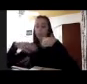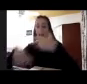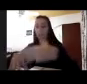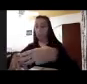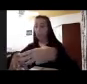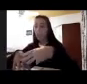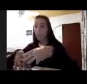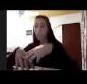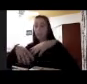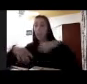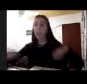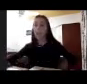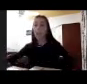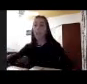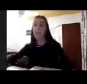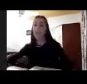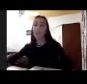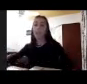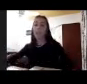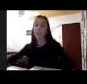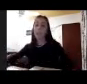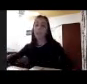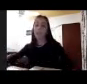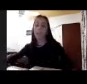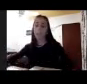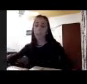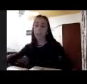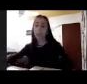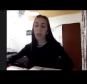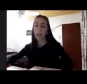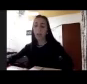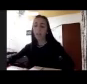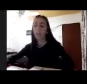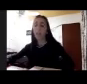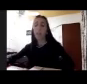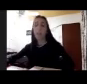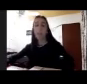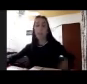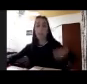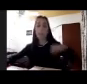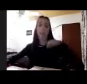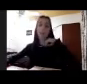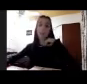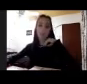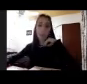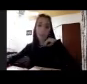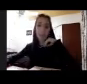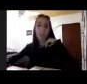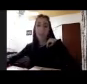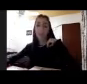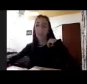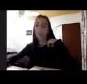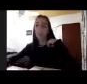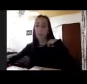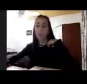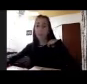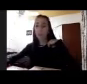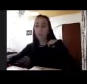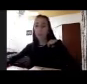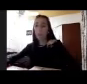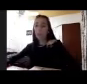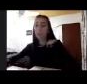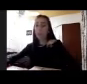la segregación social. Entonces, de pasar a eso, a edificios de media densidad de